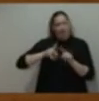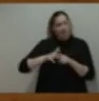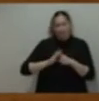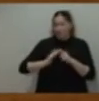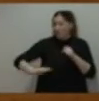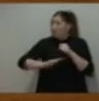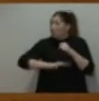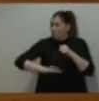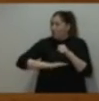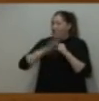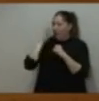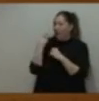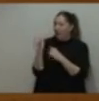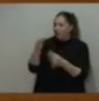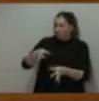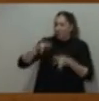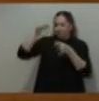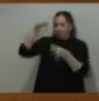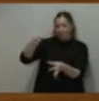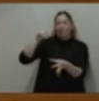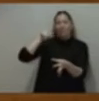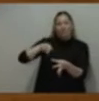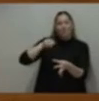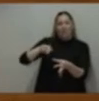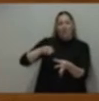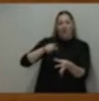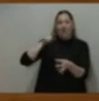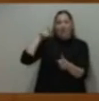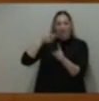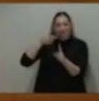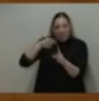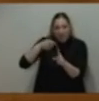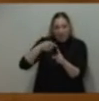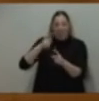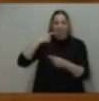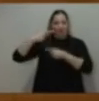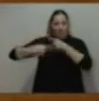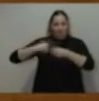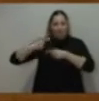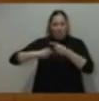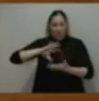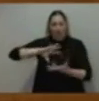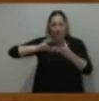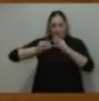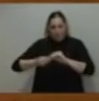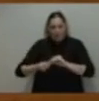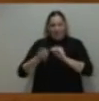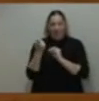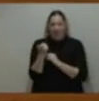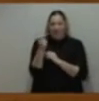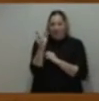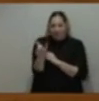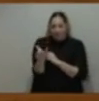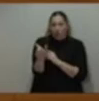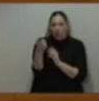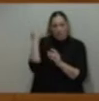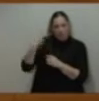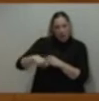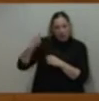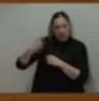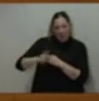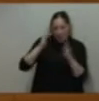que vamos a tener para ver cuál es el alcance, la incidencia y las consecuencias de la aplicación de este gravamen oculto.